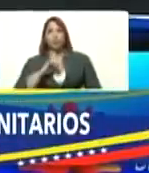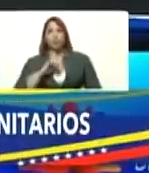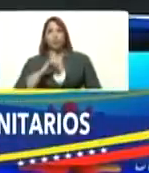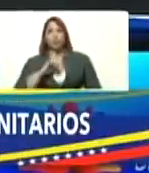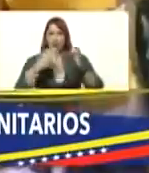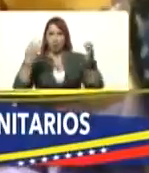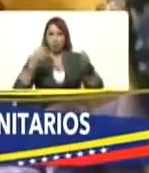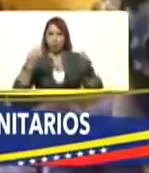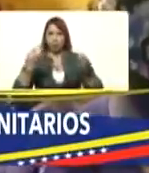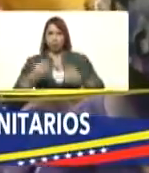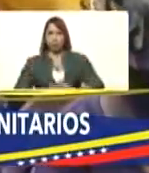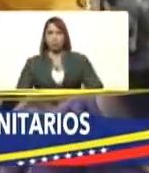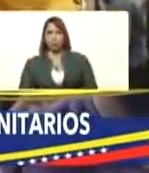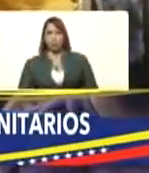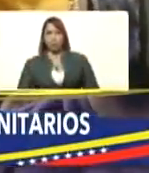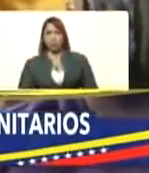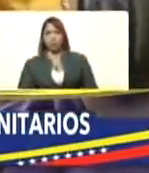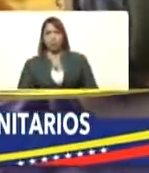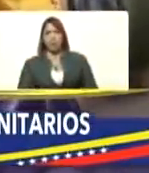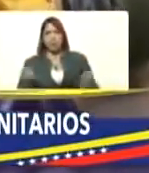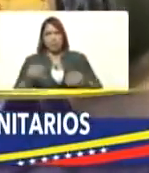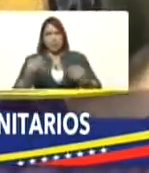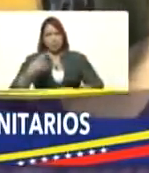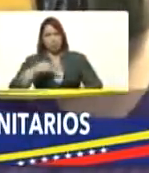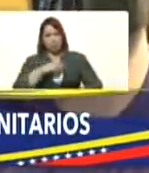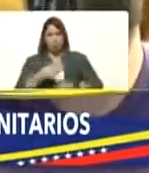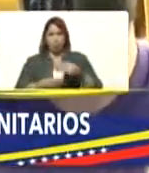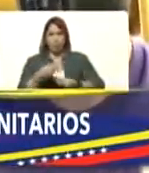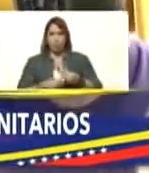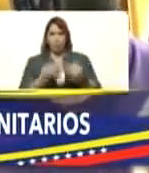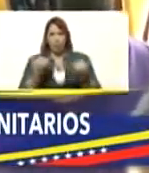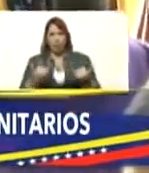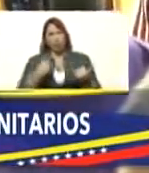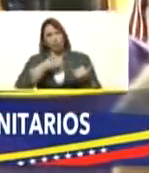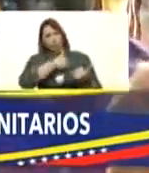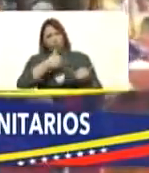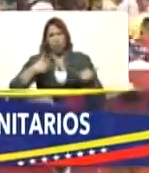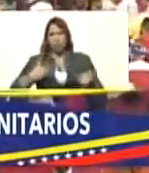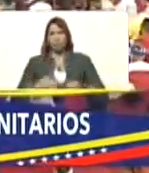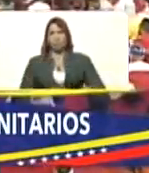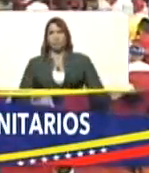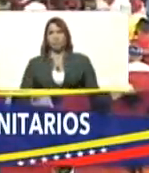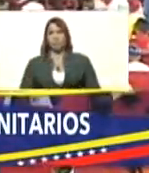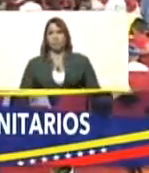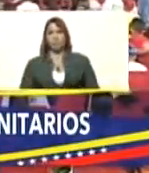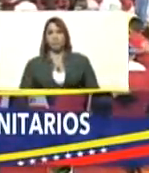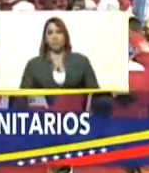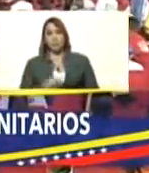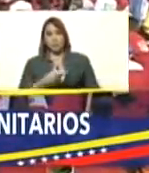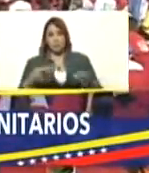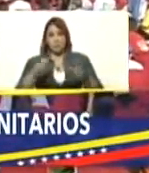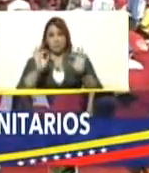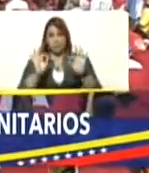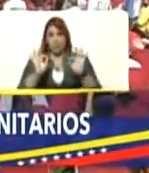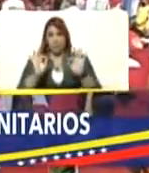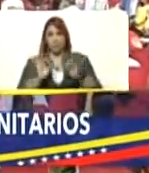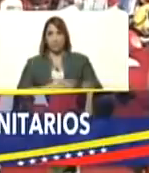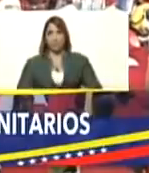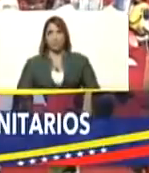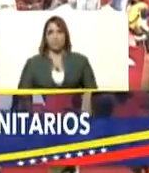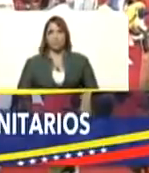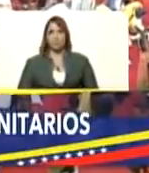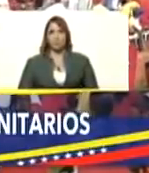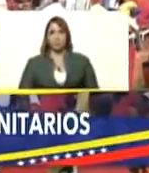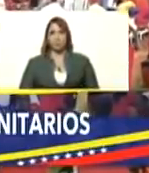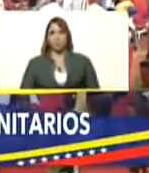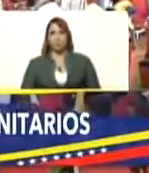verdadita. Como siempre lo hemos hecho. Ahora, yo quisiera que mis invitados especiales, que